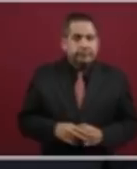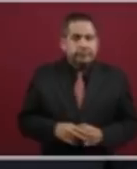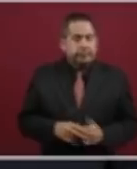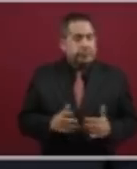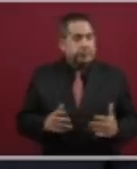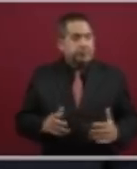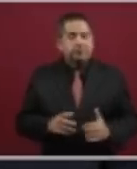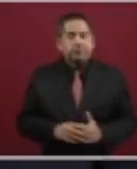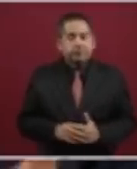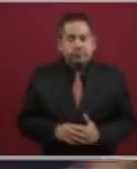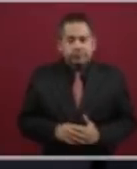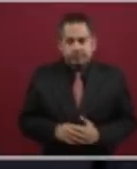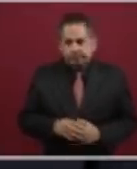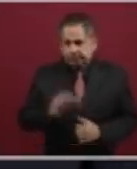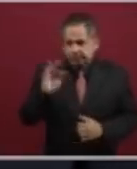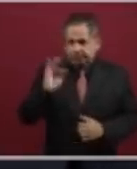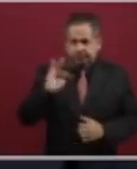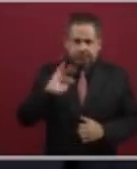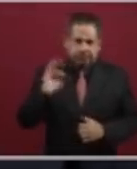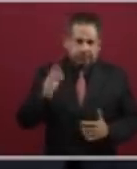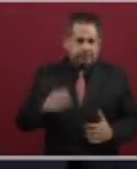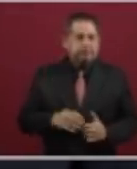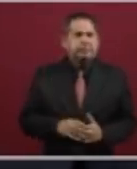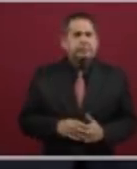Entonces, si no